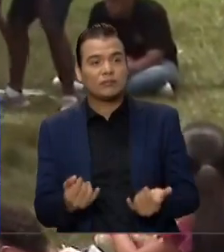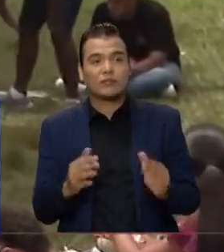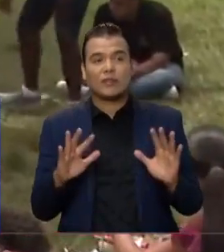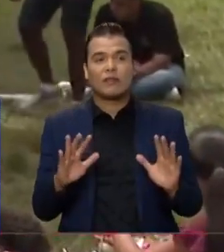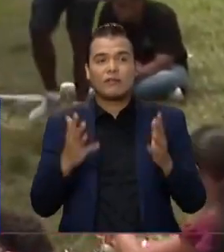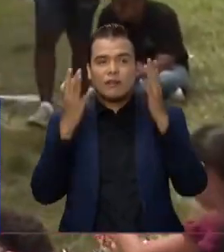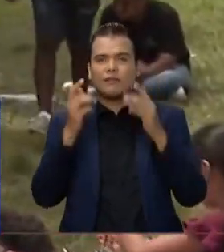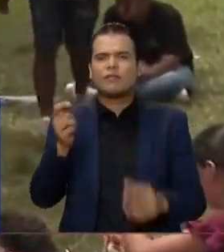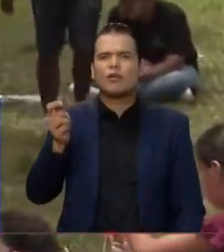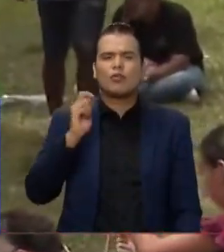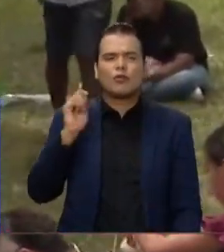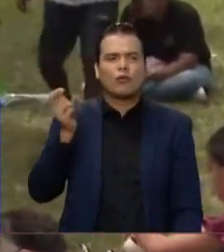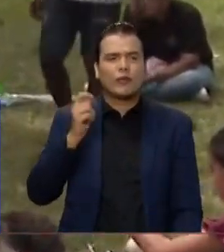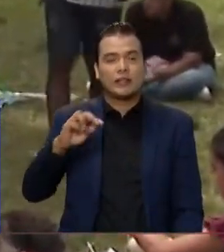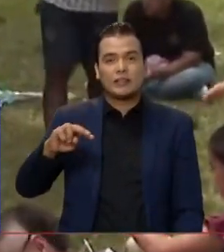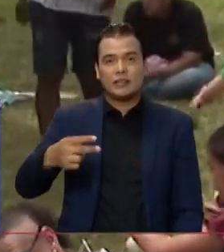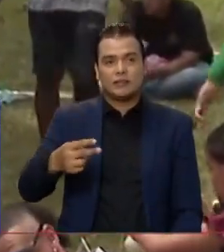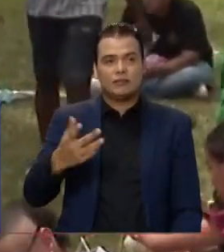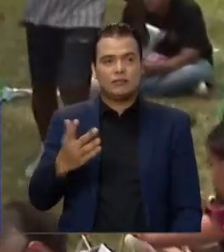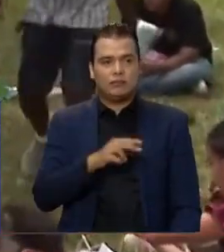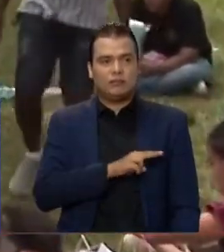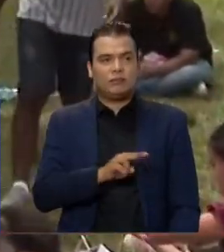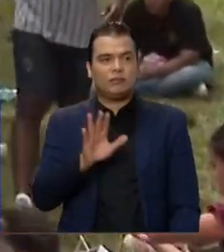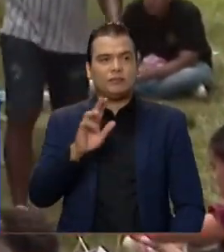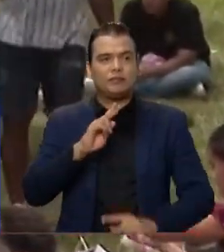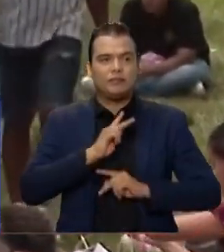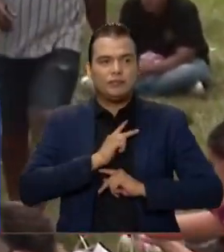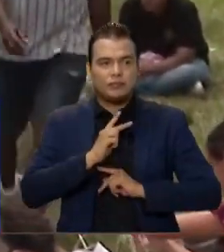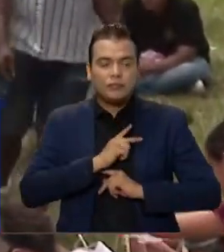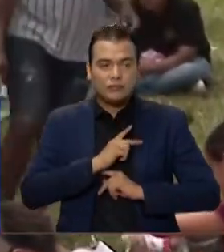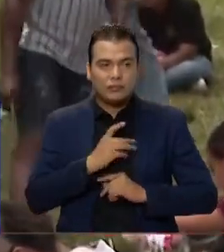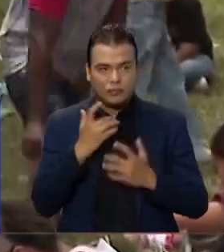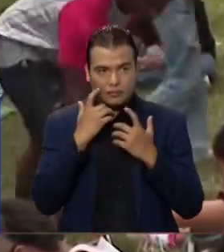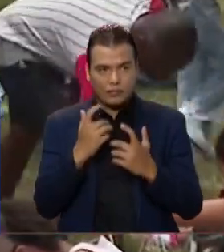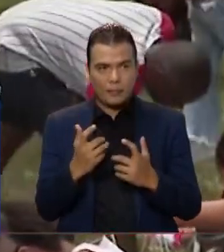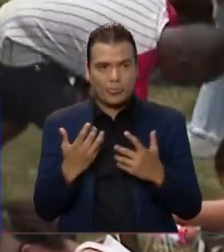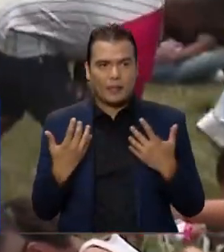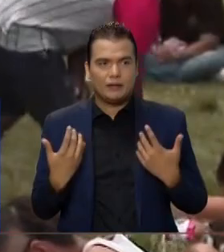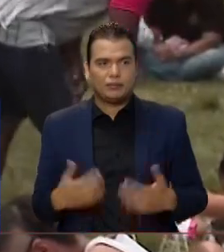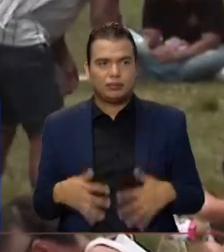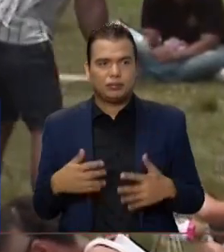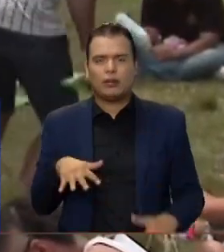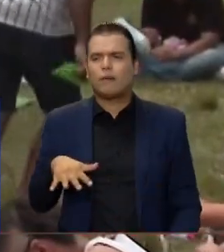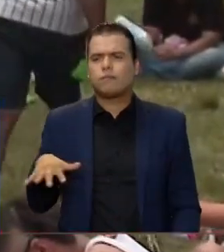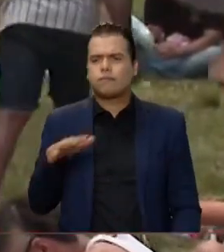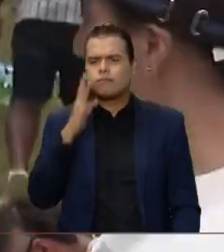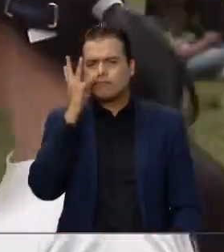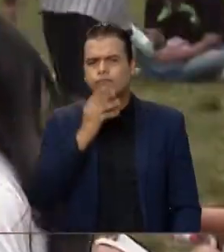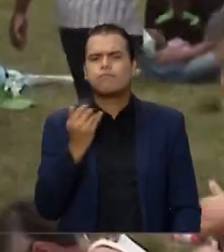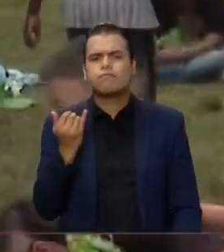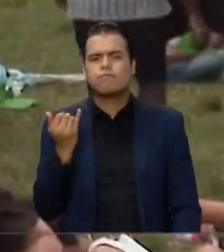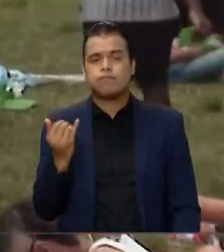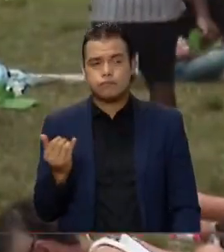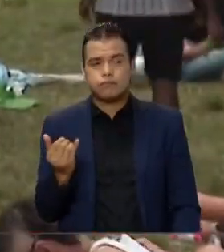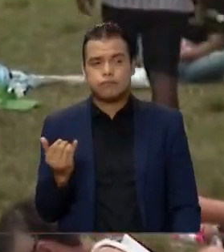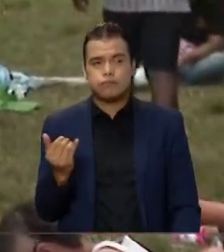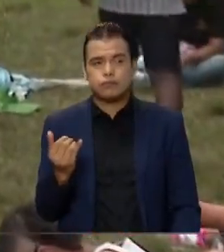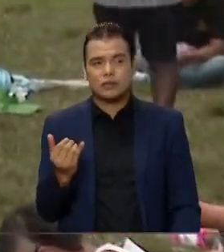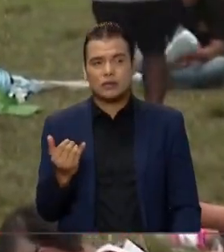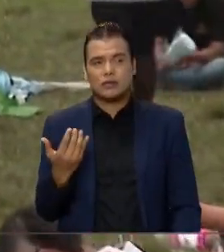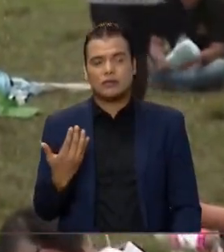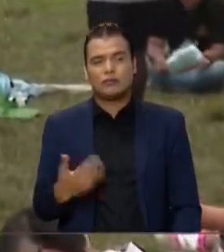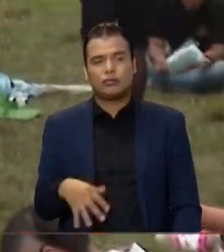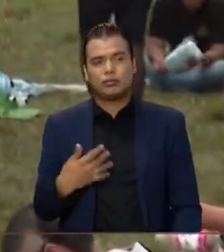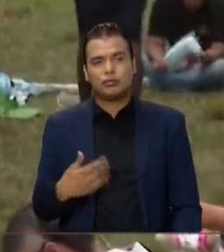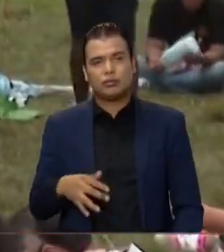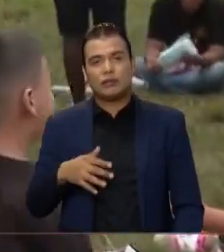de Cometas, es un festival departamental de nuestro Valle del Cauca, y qué más que hacerlo en este lugar tan espectacular que tenemos los vallecaucanos y como lo